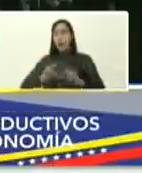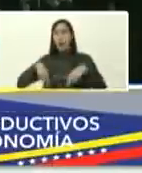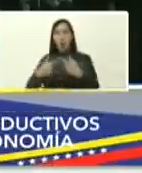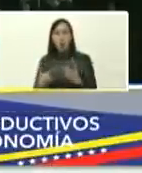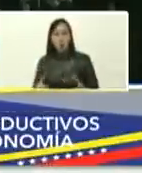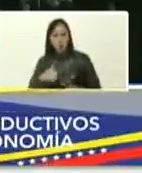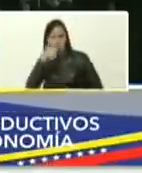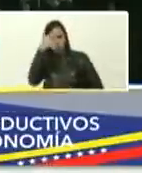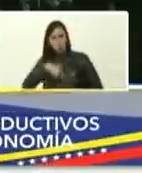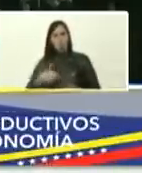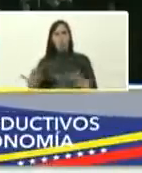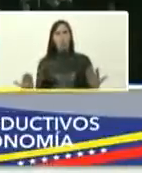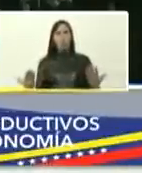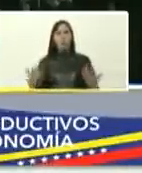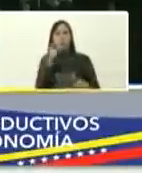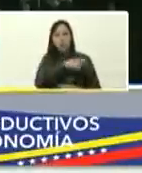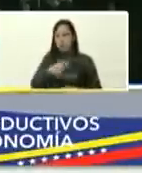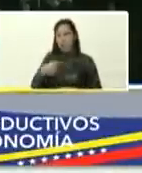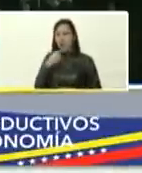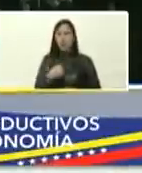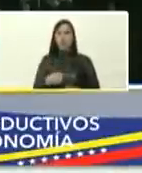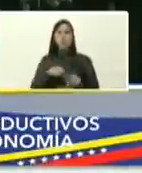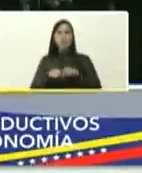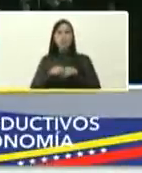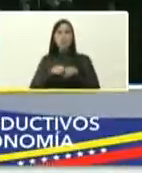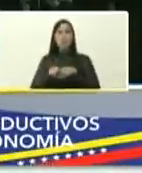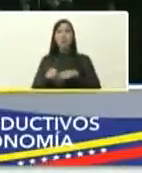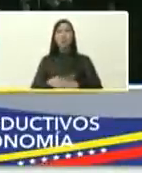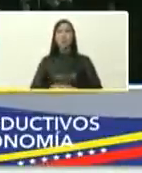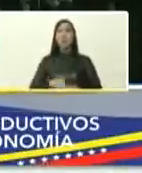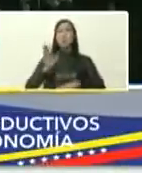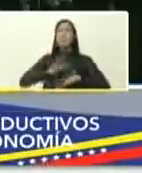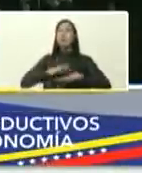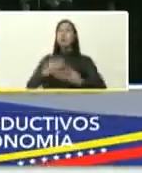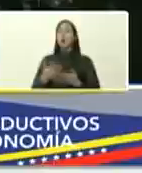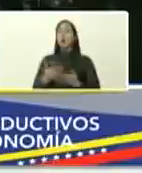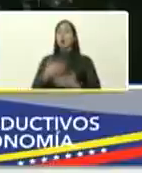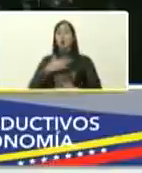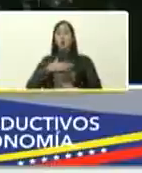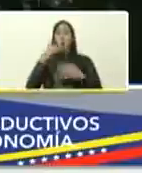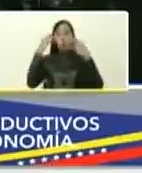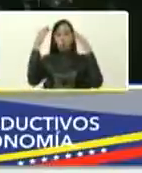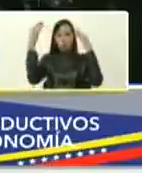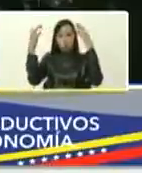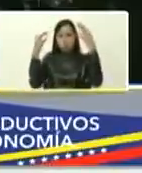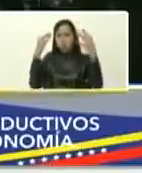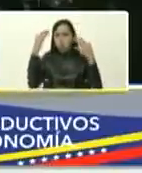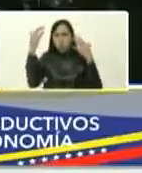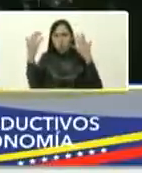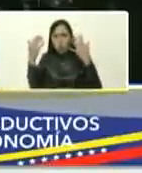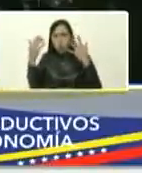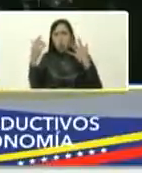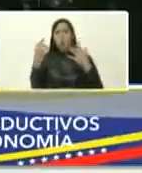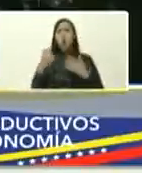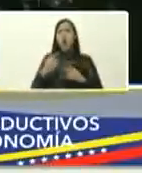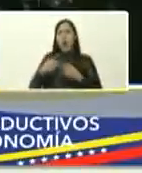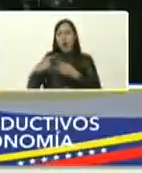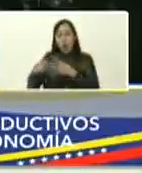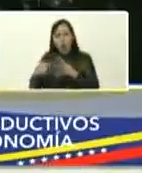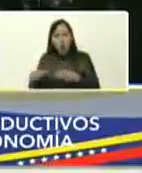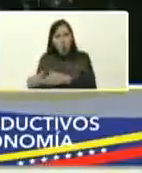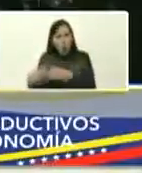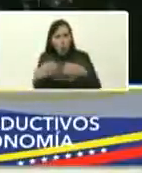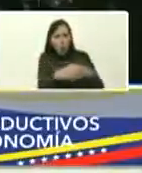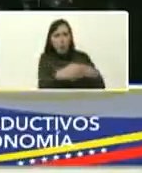de derecha. ¿Ah? Porque no sigo el ilusionismo fantasioso y utopista